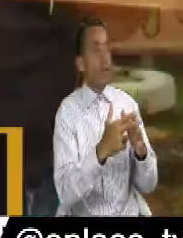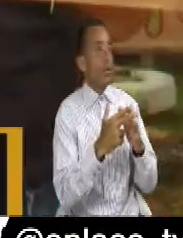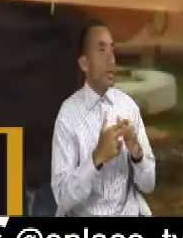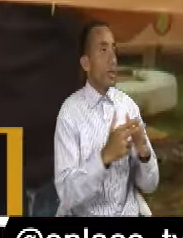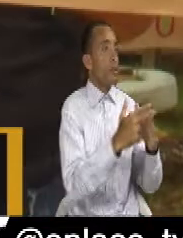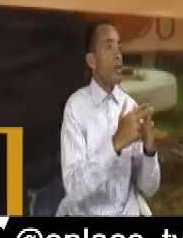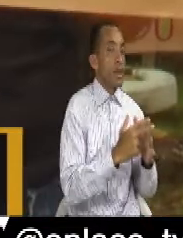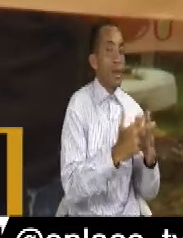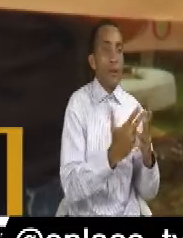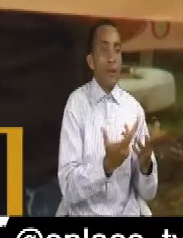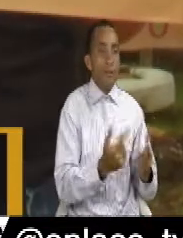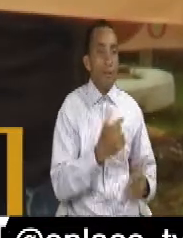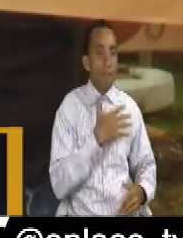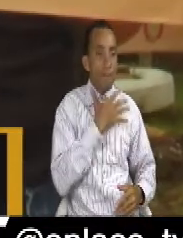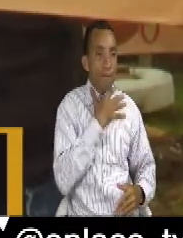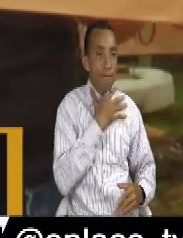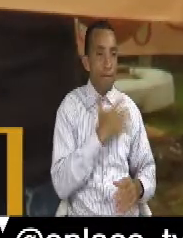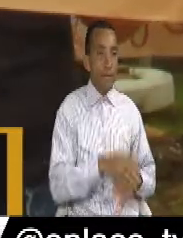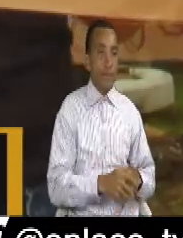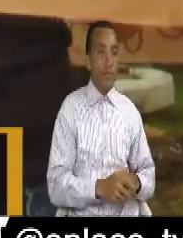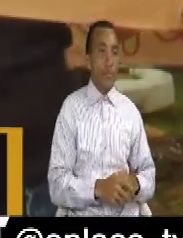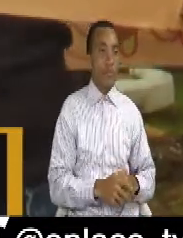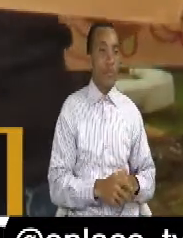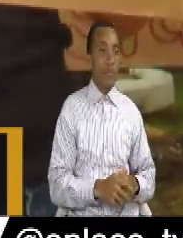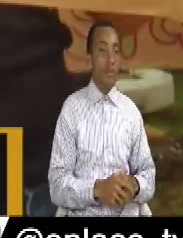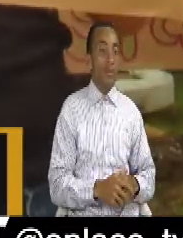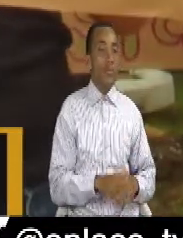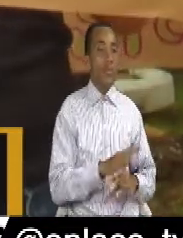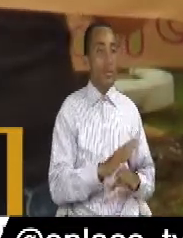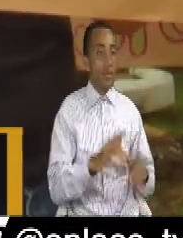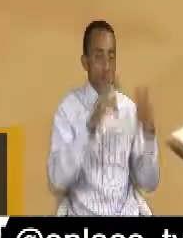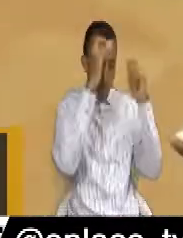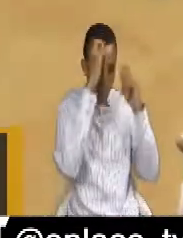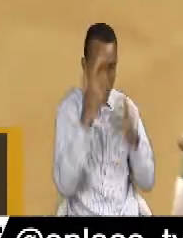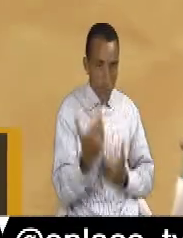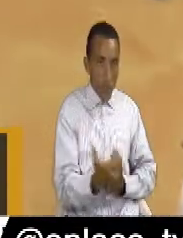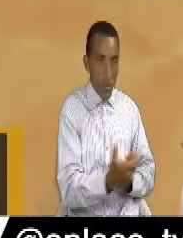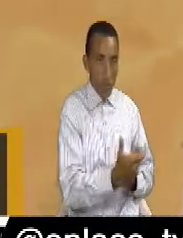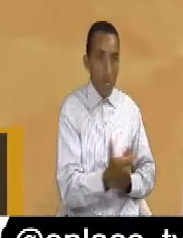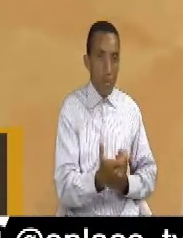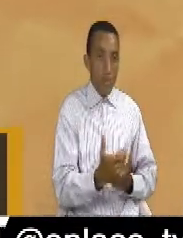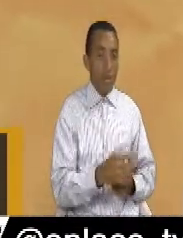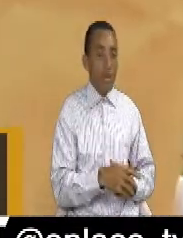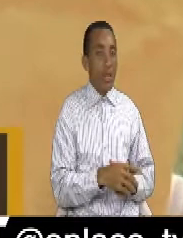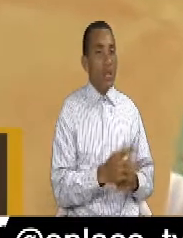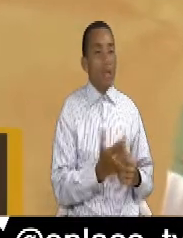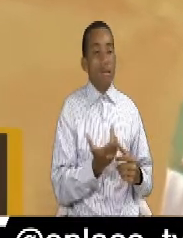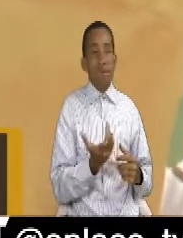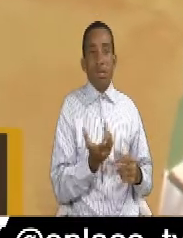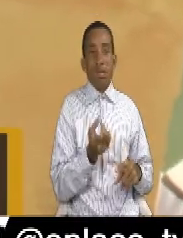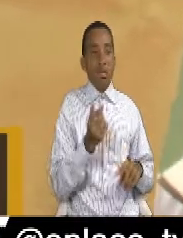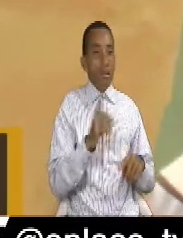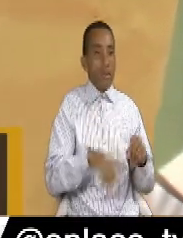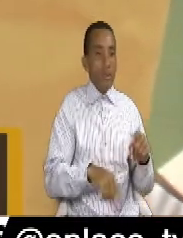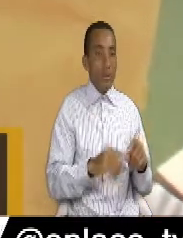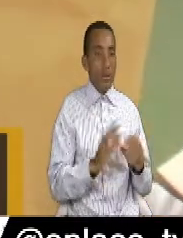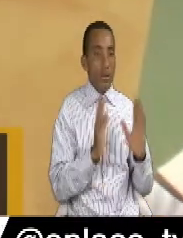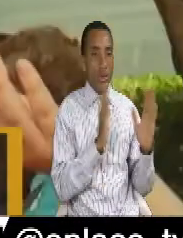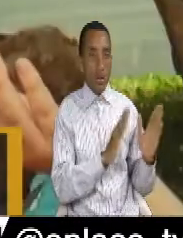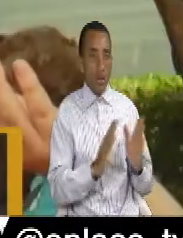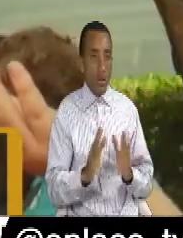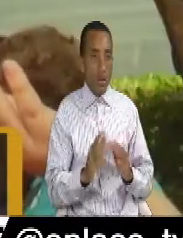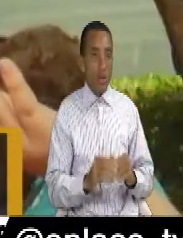en préstamo porque el cuerpo de bomberos no ha sido capaz de organizarse para